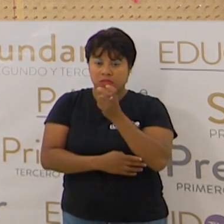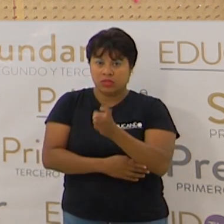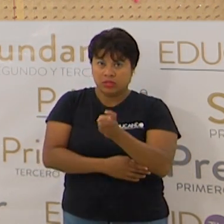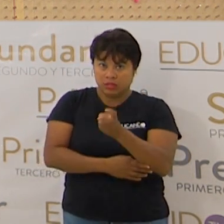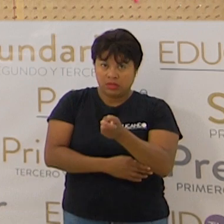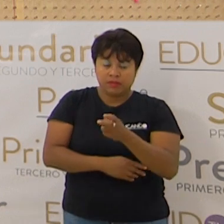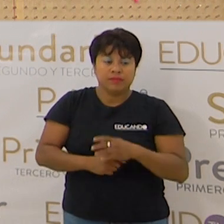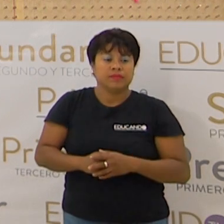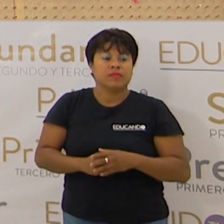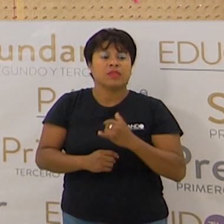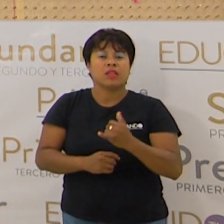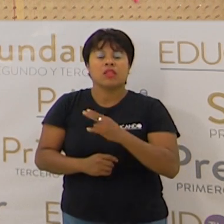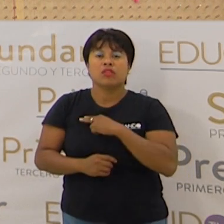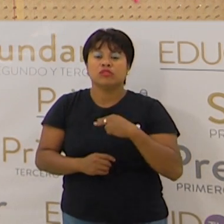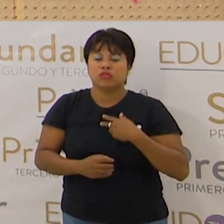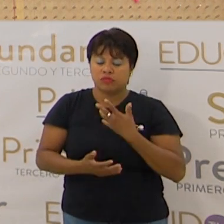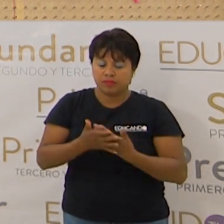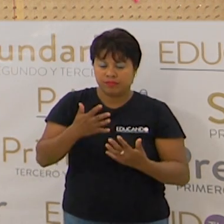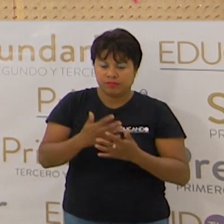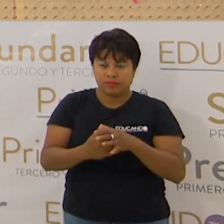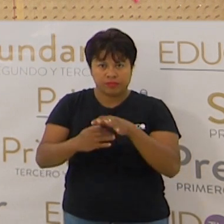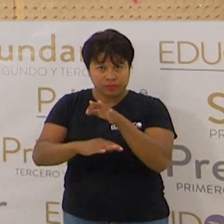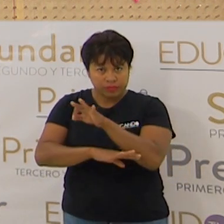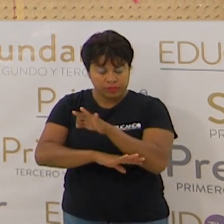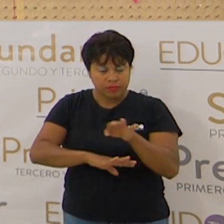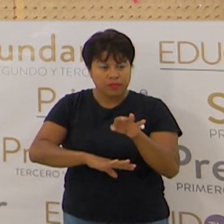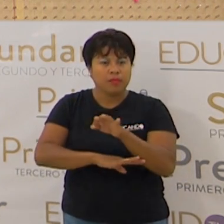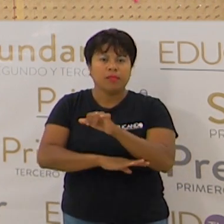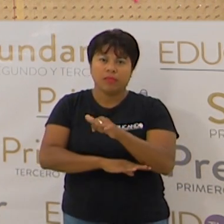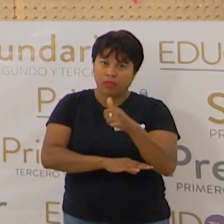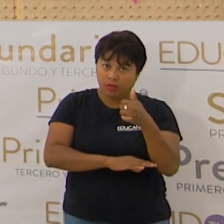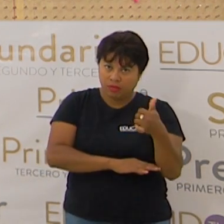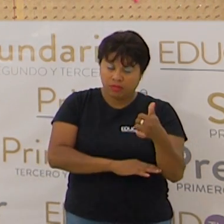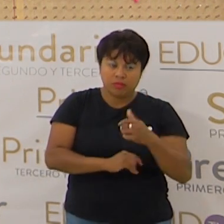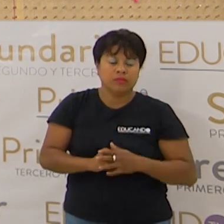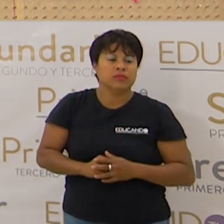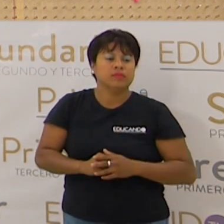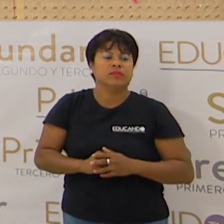este y vamos a trazar el otro